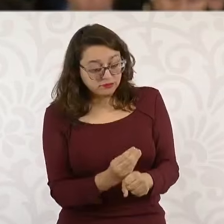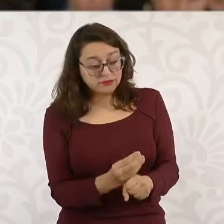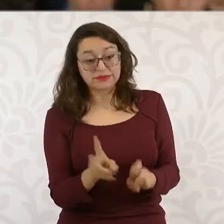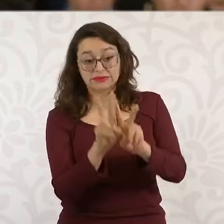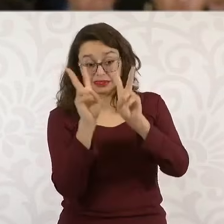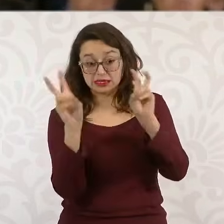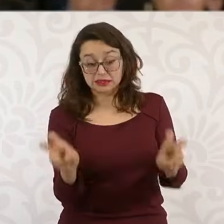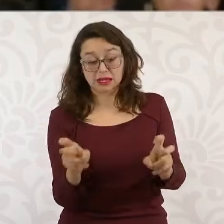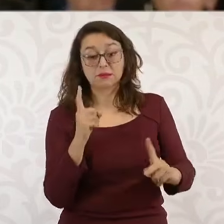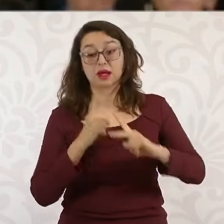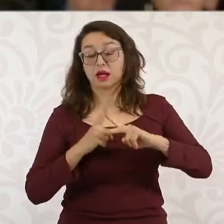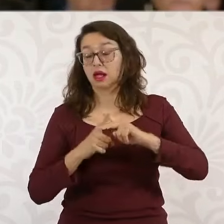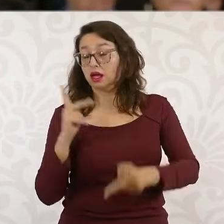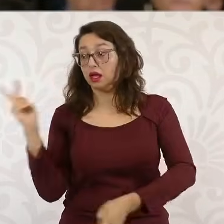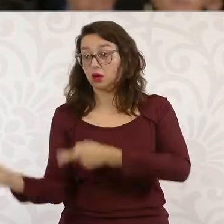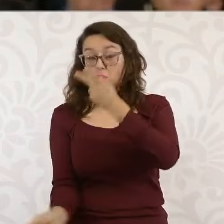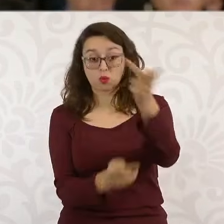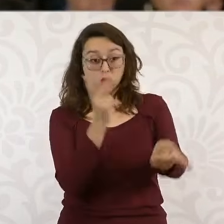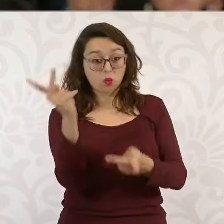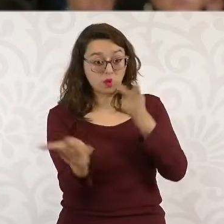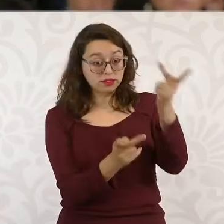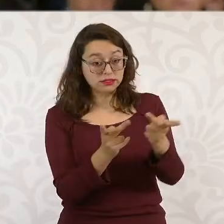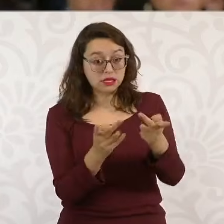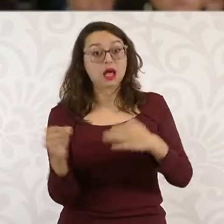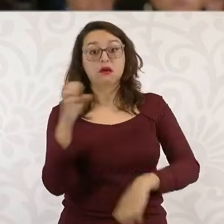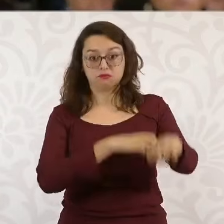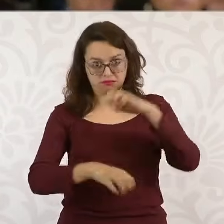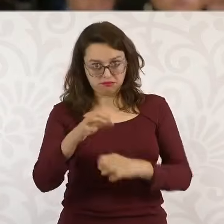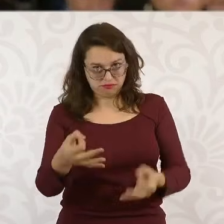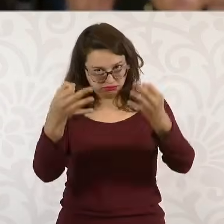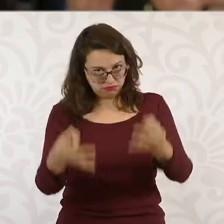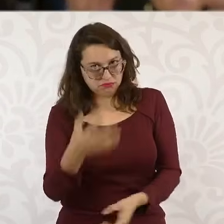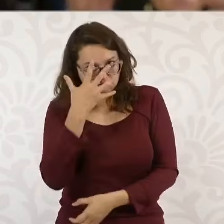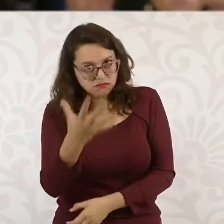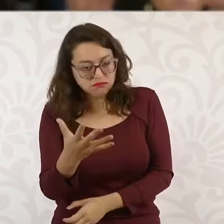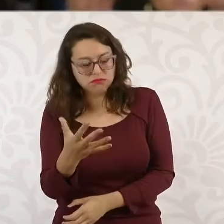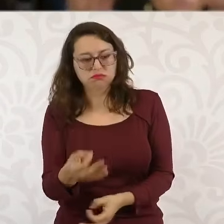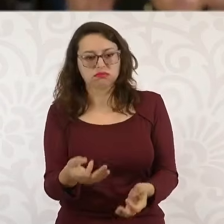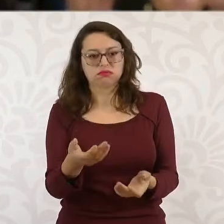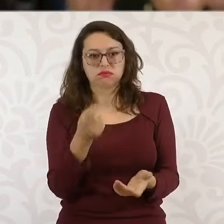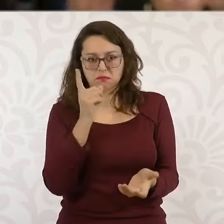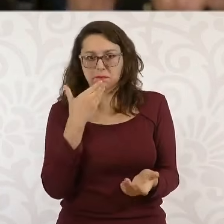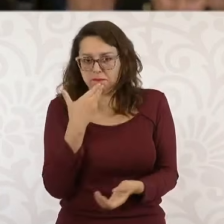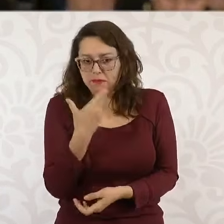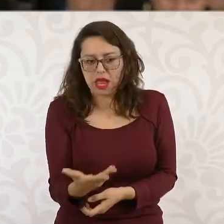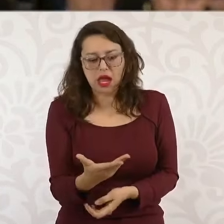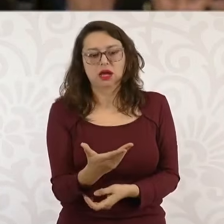a ver que sean empresas serias, que tengan los productos y